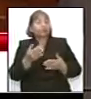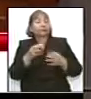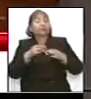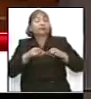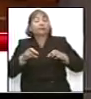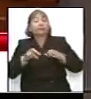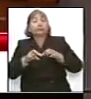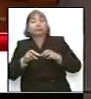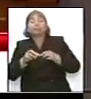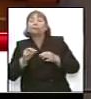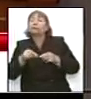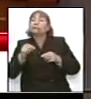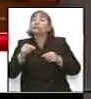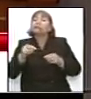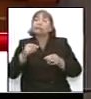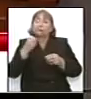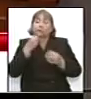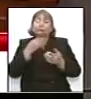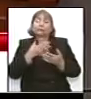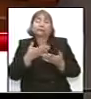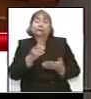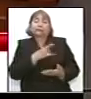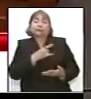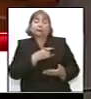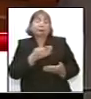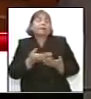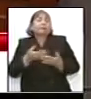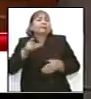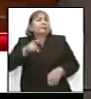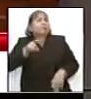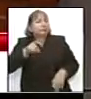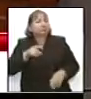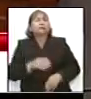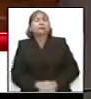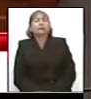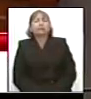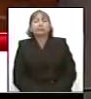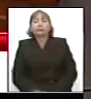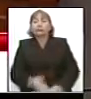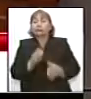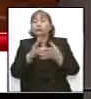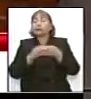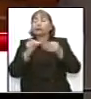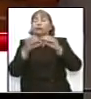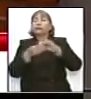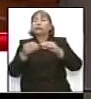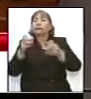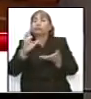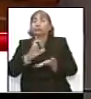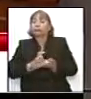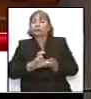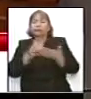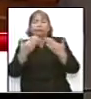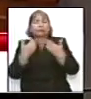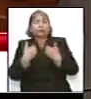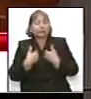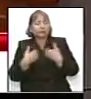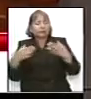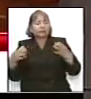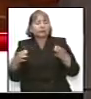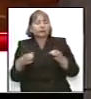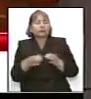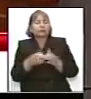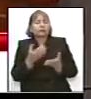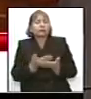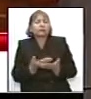patrimonio este bien de la universidad, sino también de la necesidad de que el Centro Histórico de Lima tenga un conjunto de